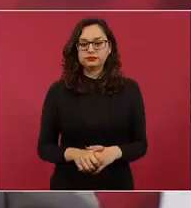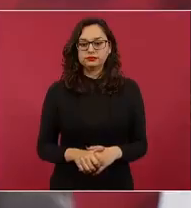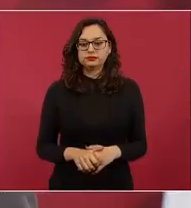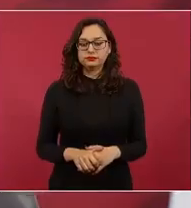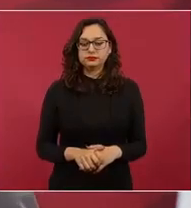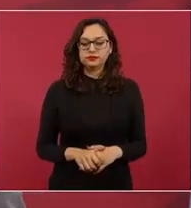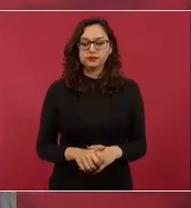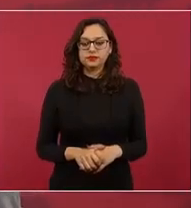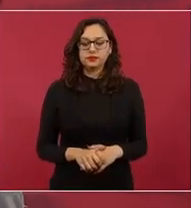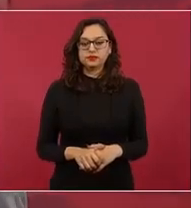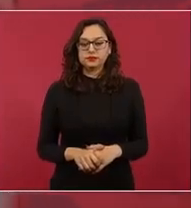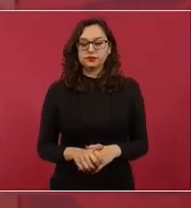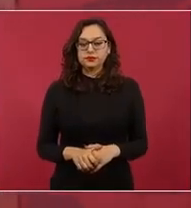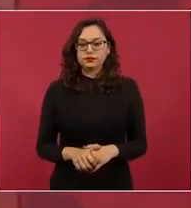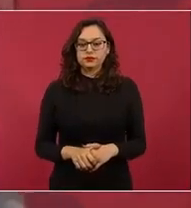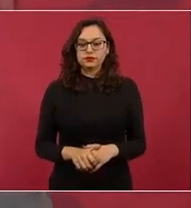muchos